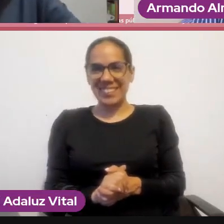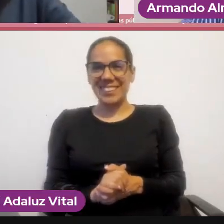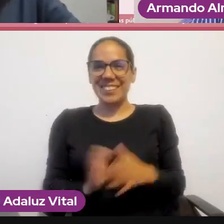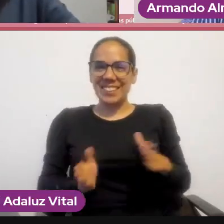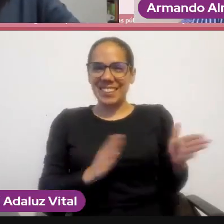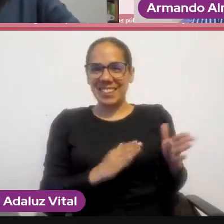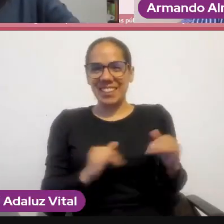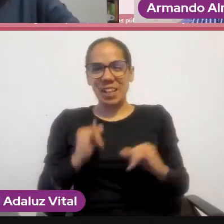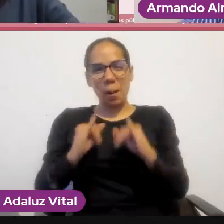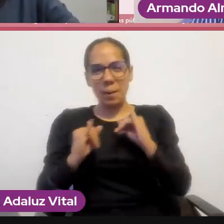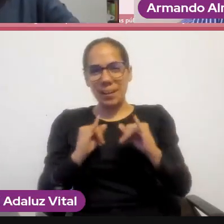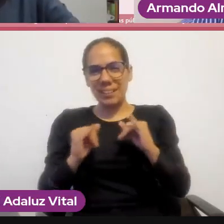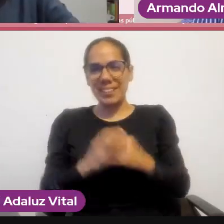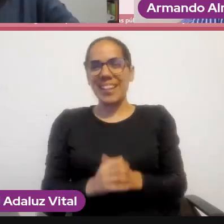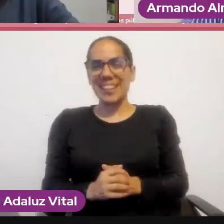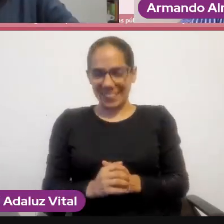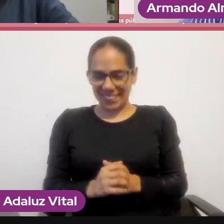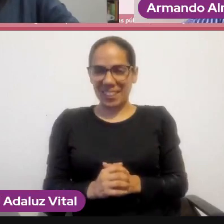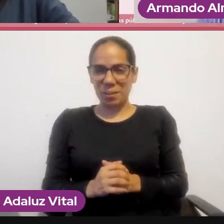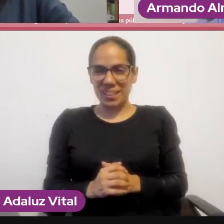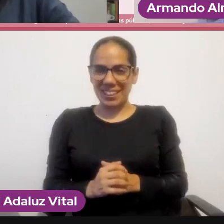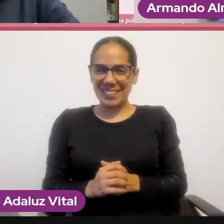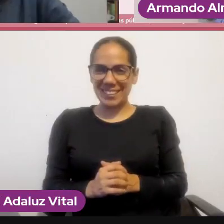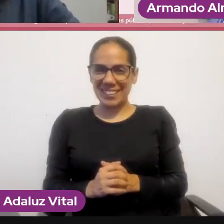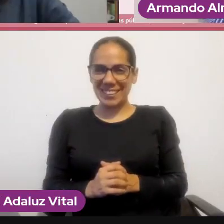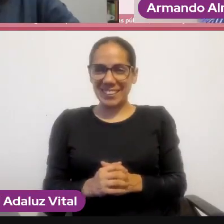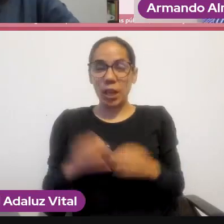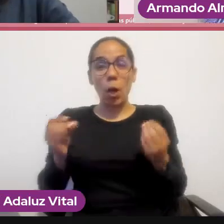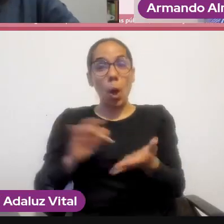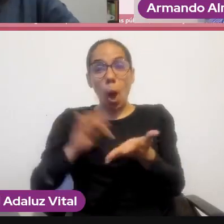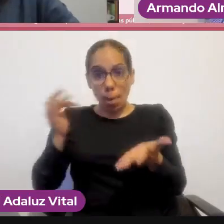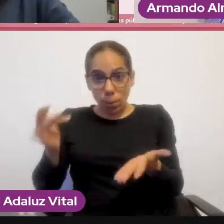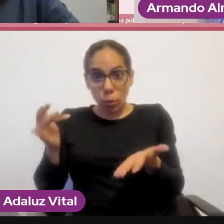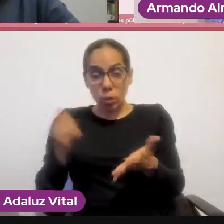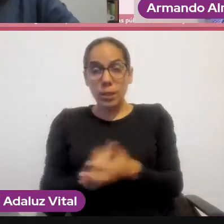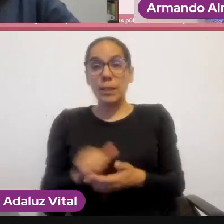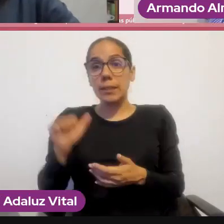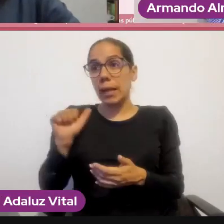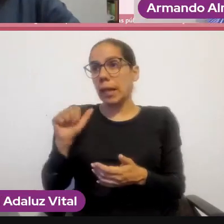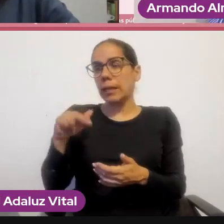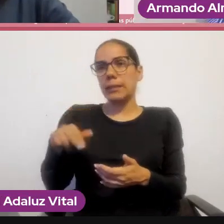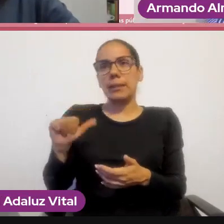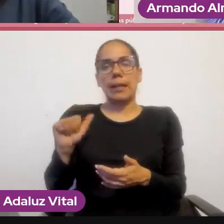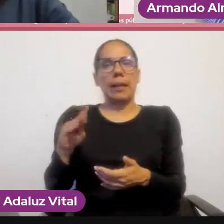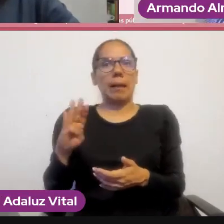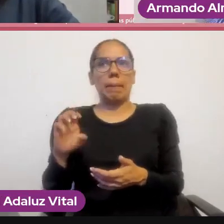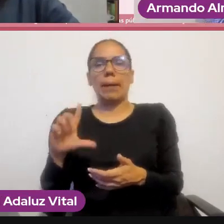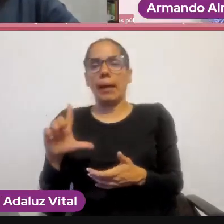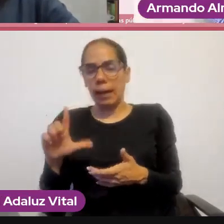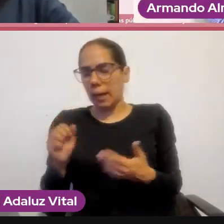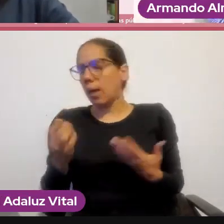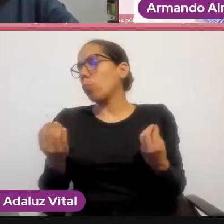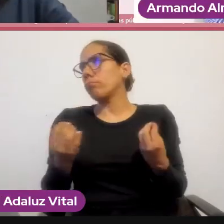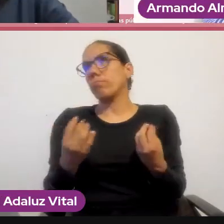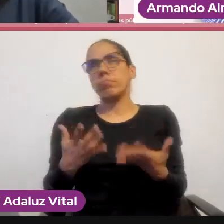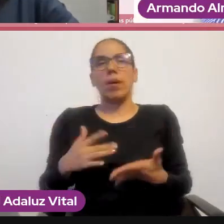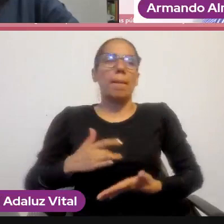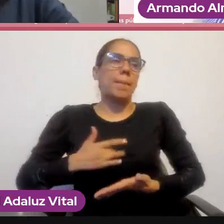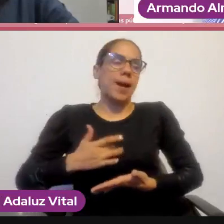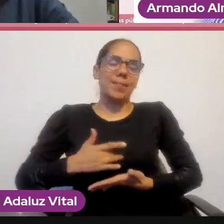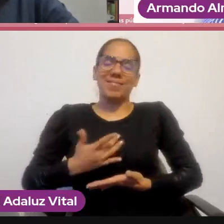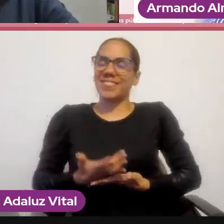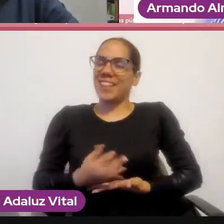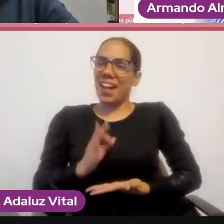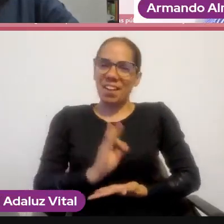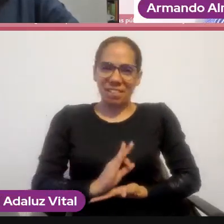la interpretación de lengua de señas mexicana. Muchas gracias, Anabel. Pues agradezco la presentación